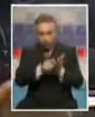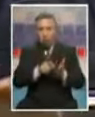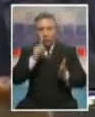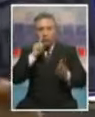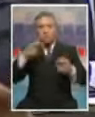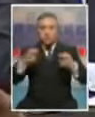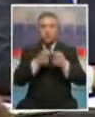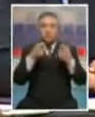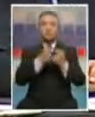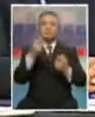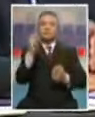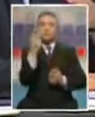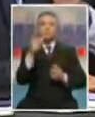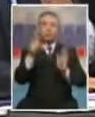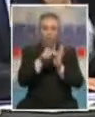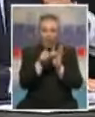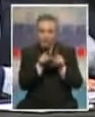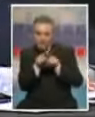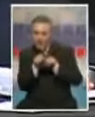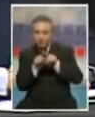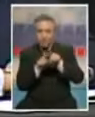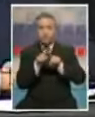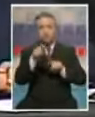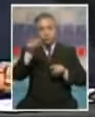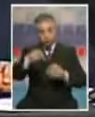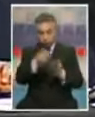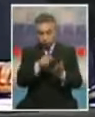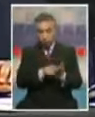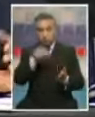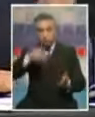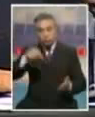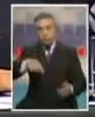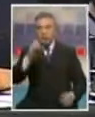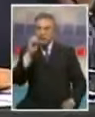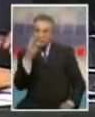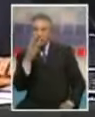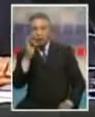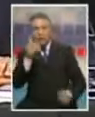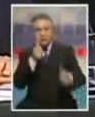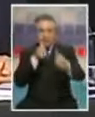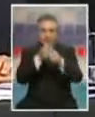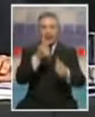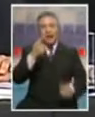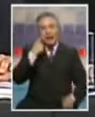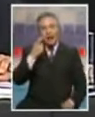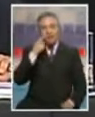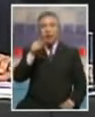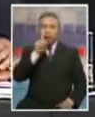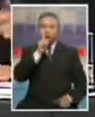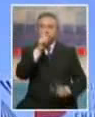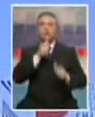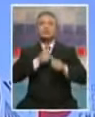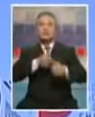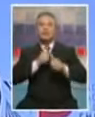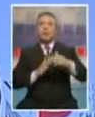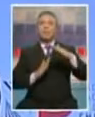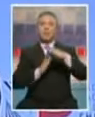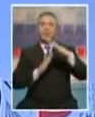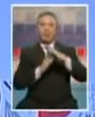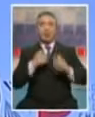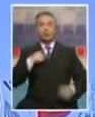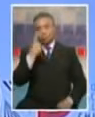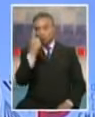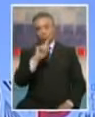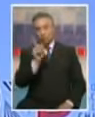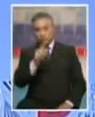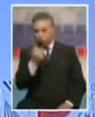pelea por el segundo lugar muy estrecha. Encuestas de hoy nos dieron incluso en el tercer y cerca de Evelyn Matthei. Hay un desafío pendiente. No voy a pelear, eso sí, en algo,